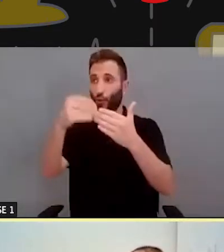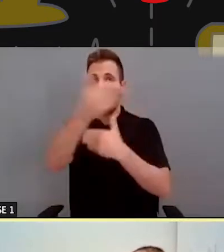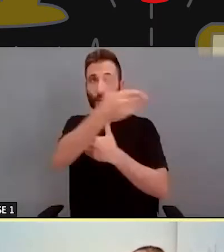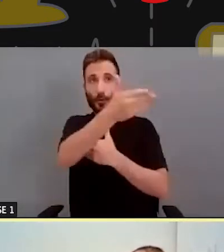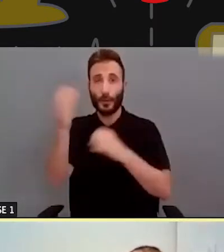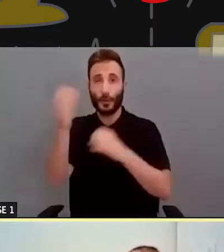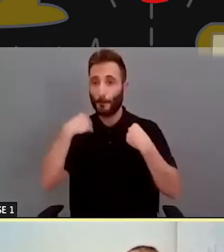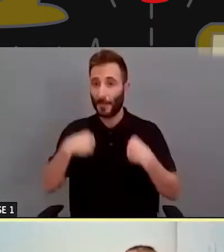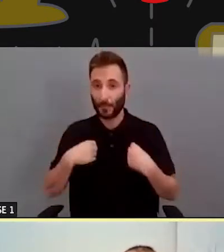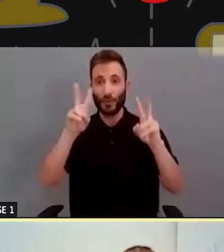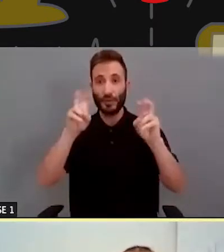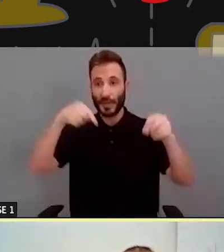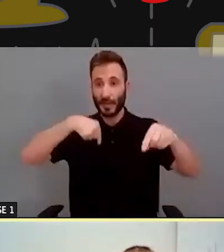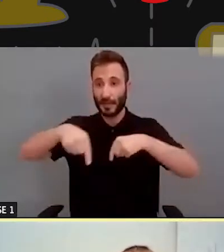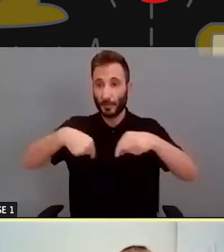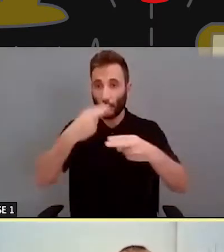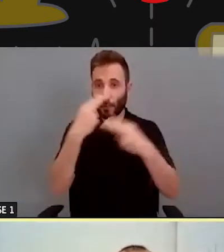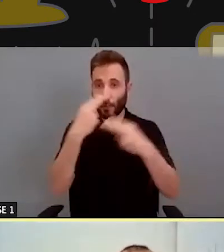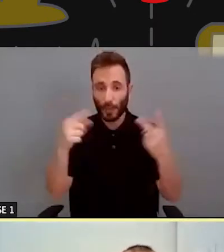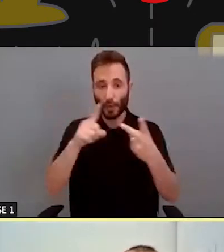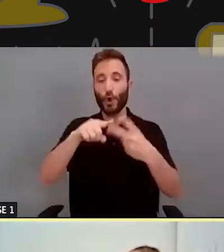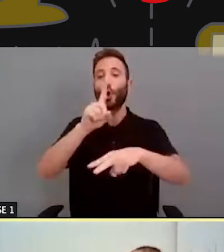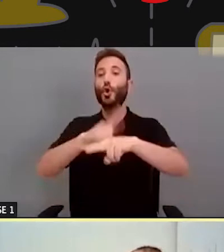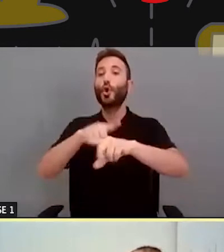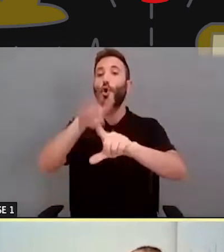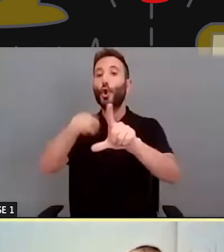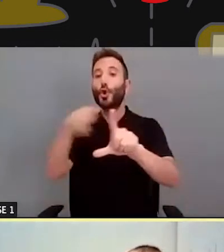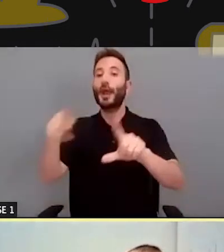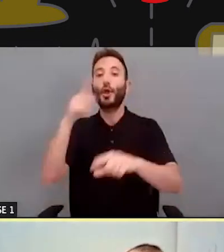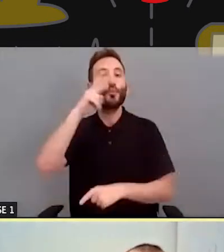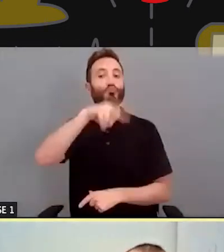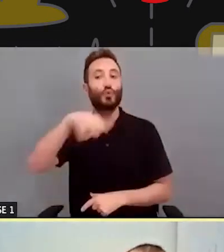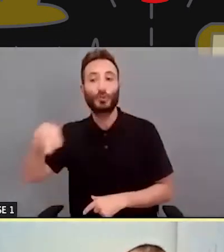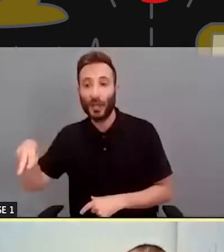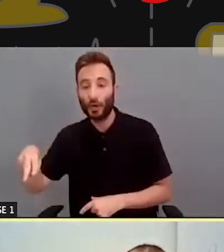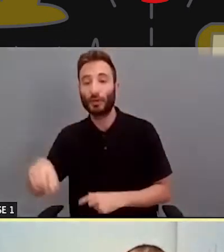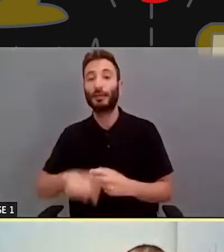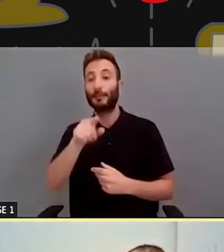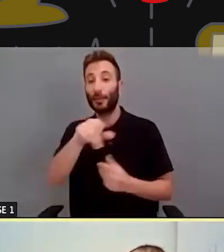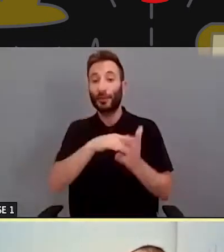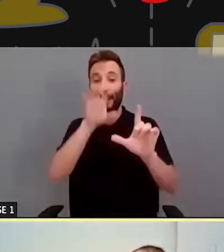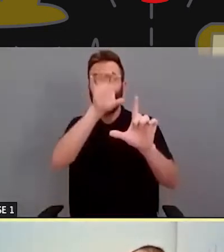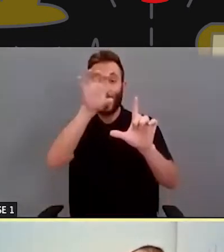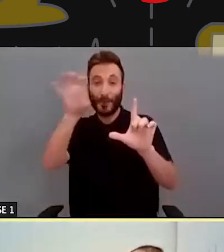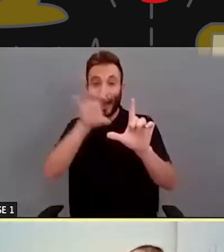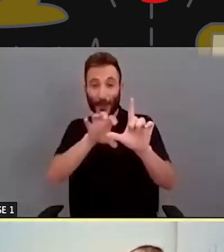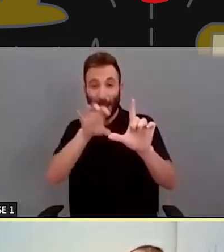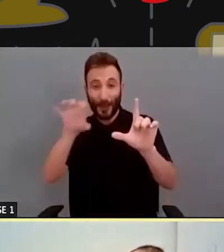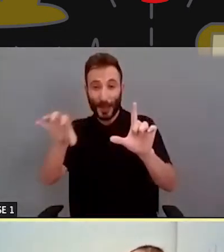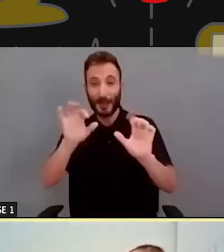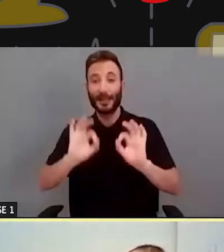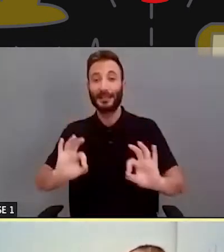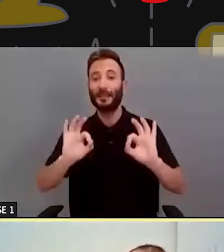transporte público, de horarios de museos, pero en este caso pues poniendo este plus, ¿no? De